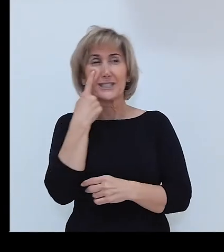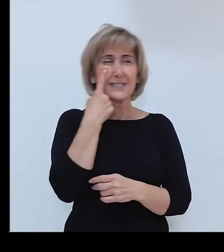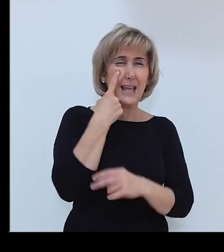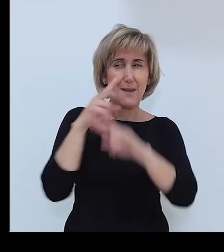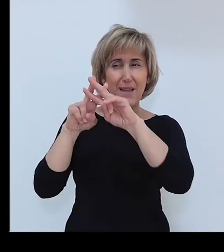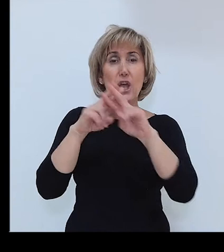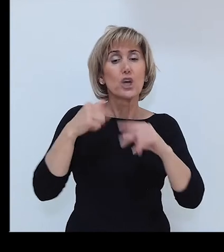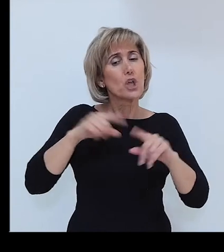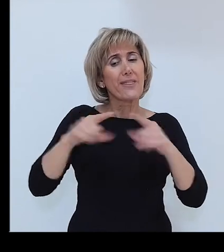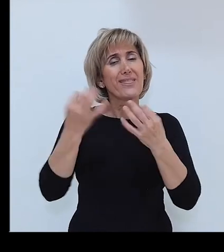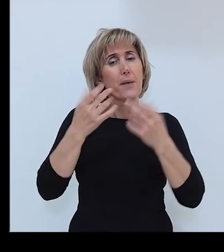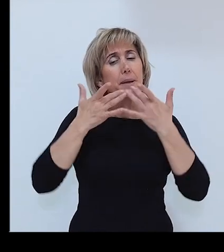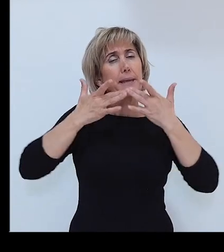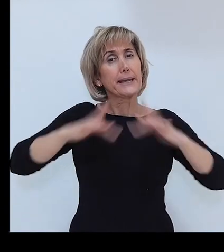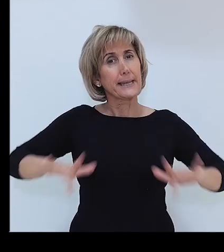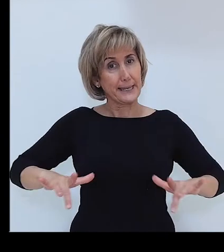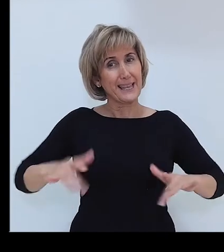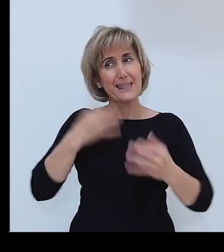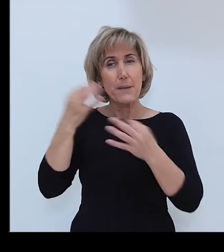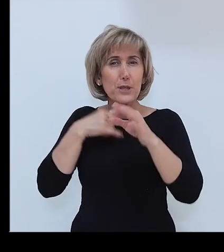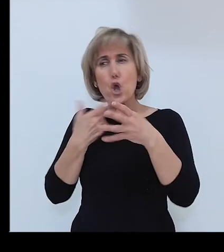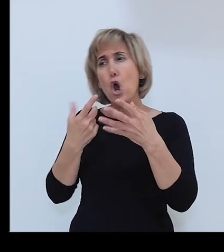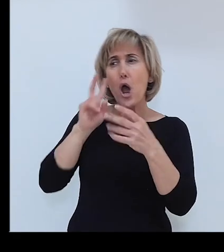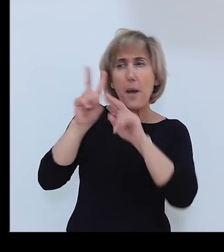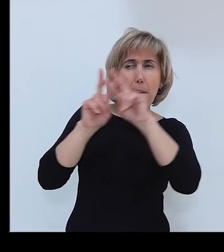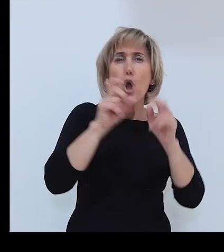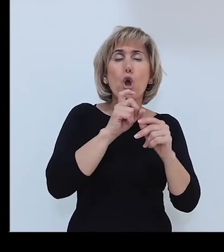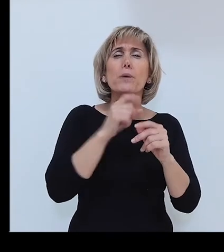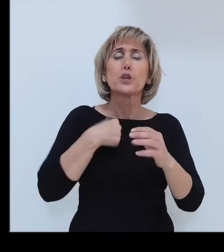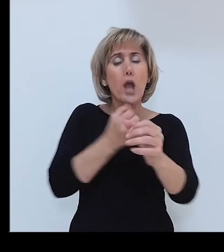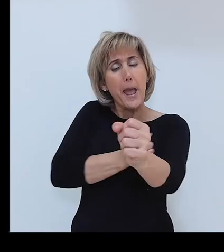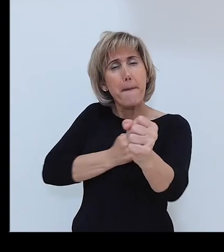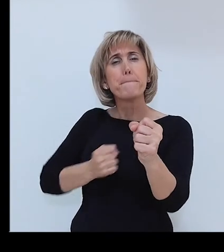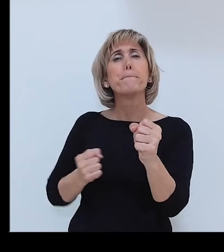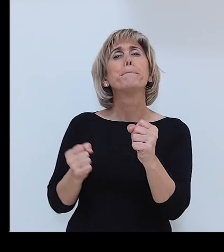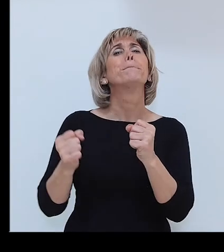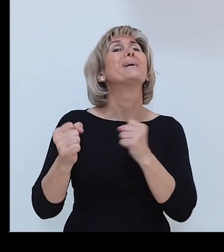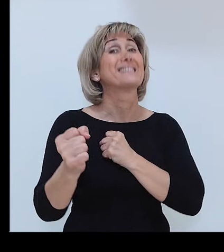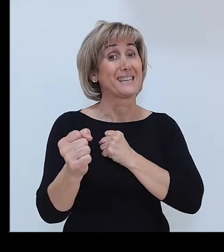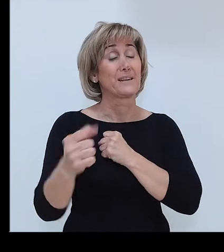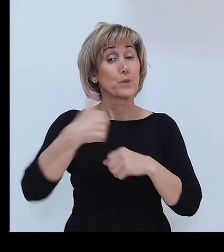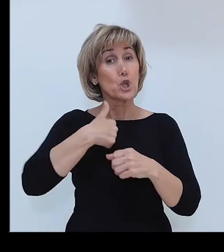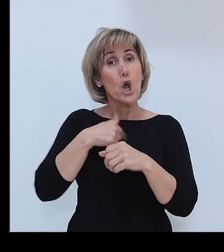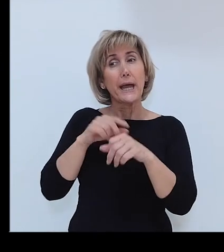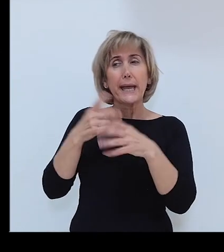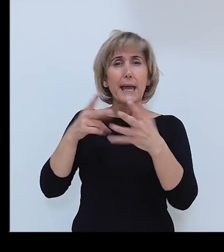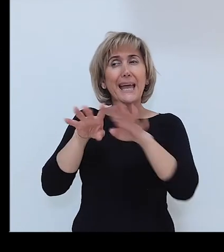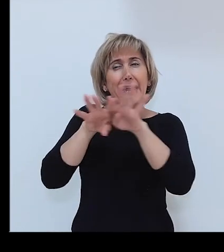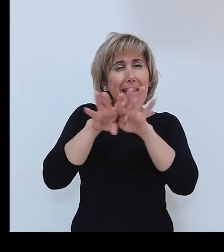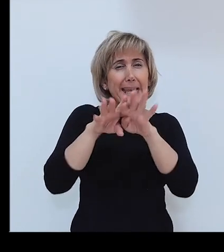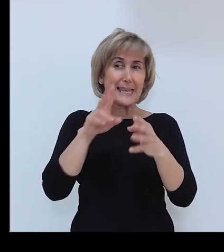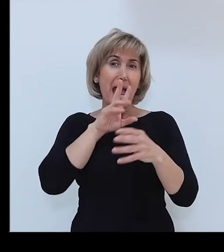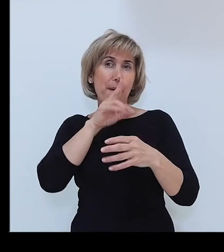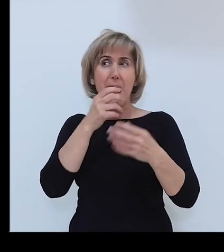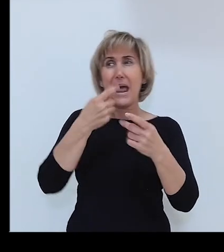en observadora, tienes que ser imparcial, crítica y empática. A mí me gusta que la imparcialidad y